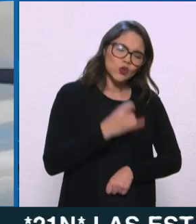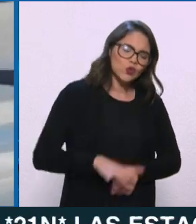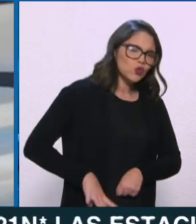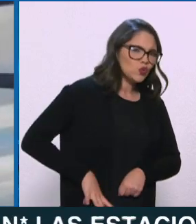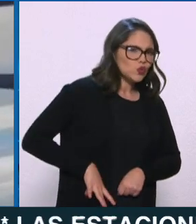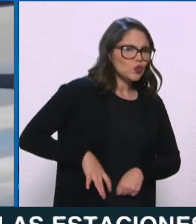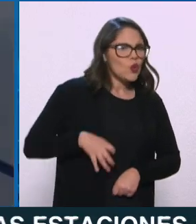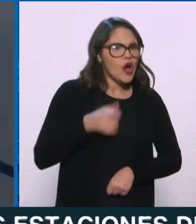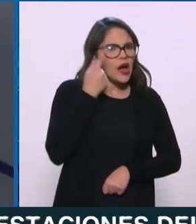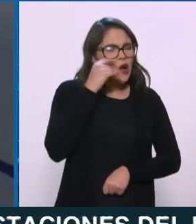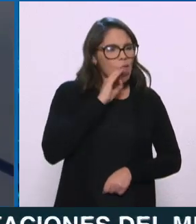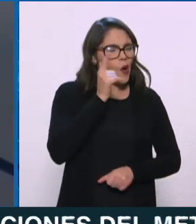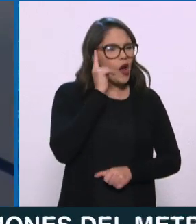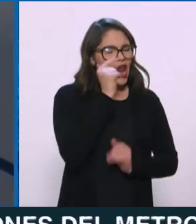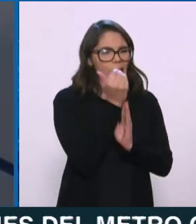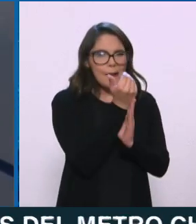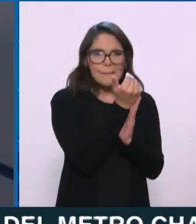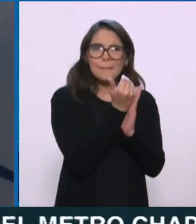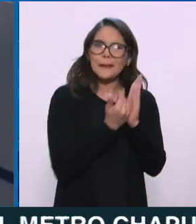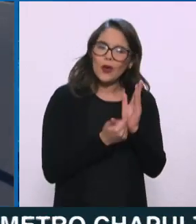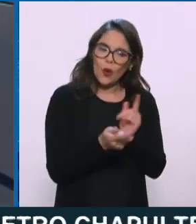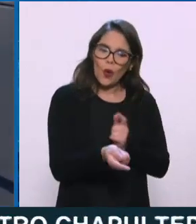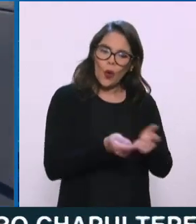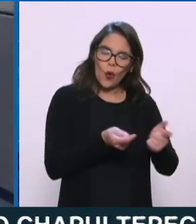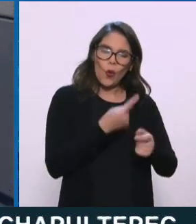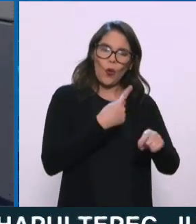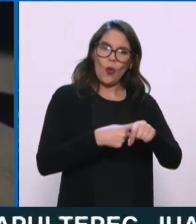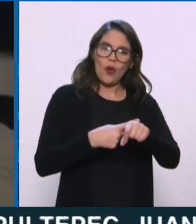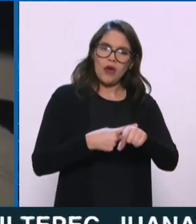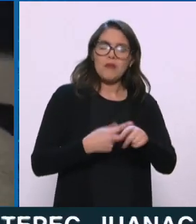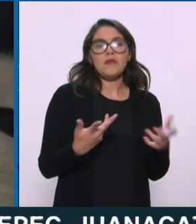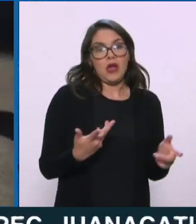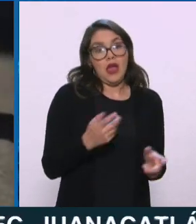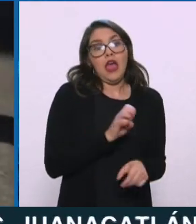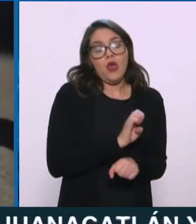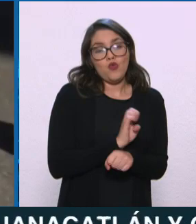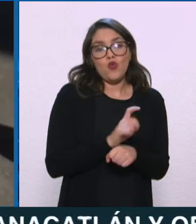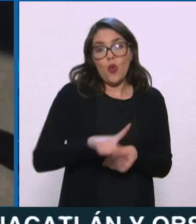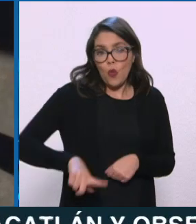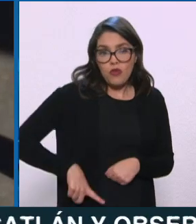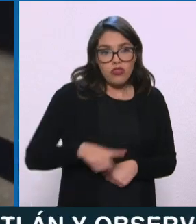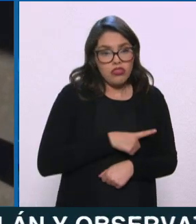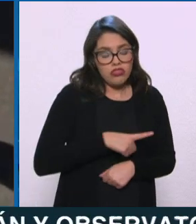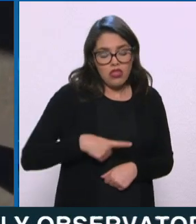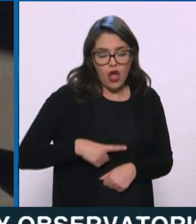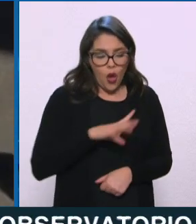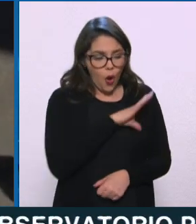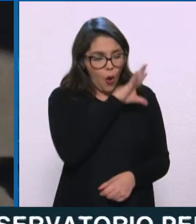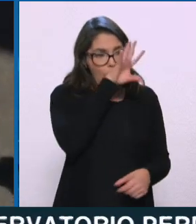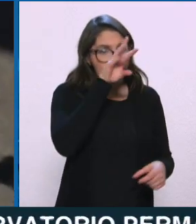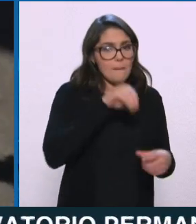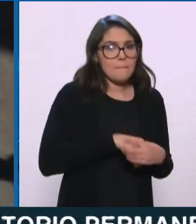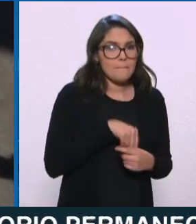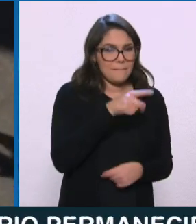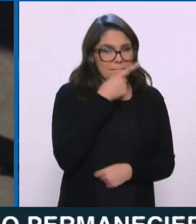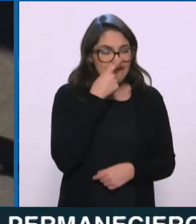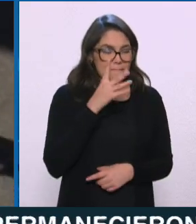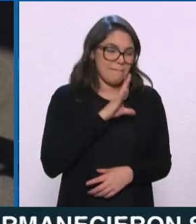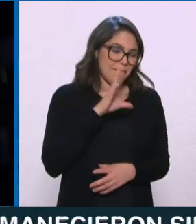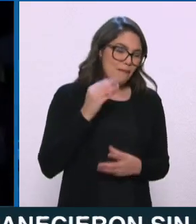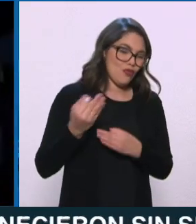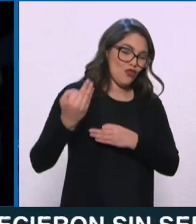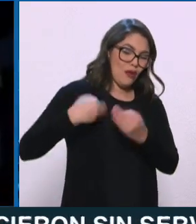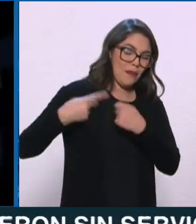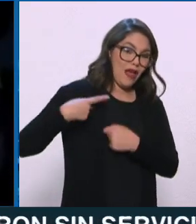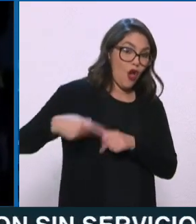de mitigar. Pues el gobierno definitivamente tiene que tener un equipo completo para que todos estos casos que tú comentaste,